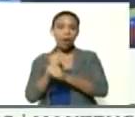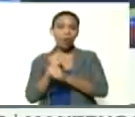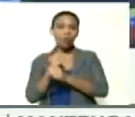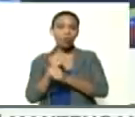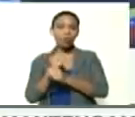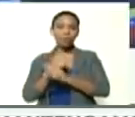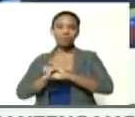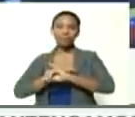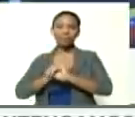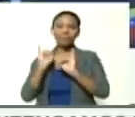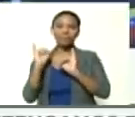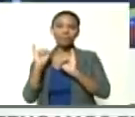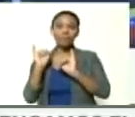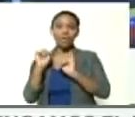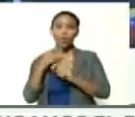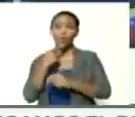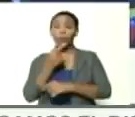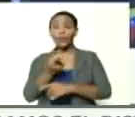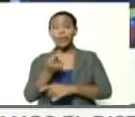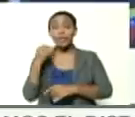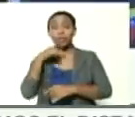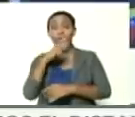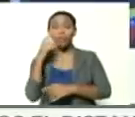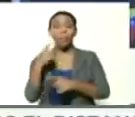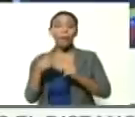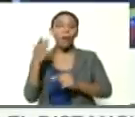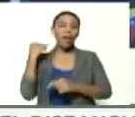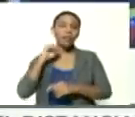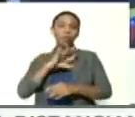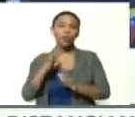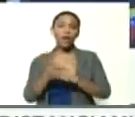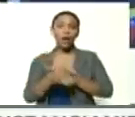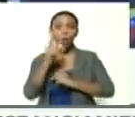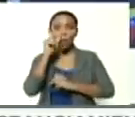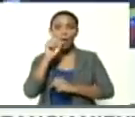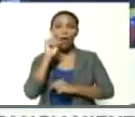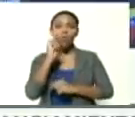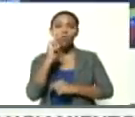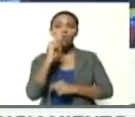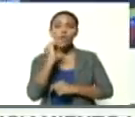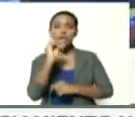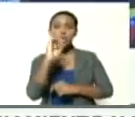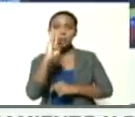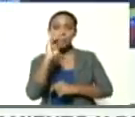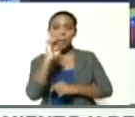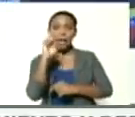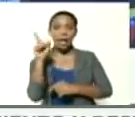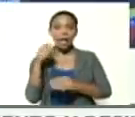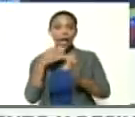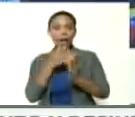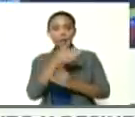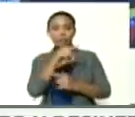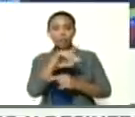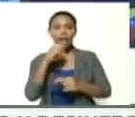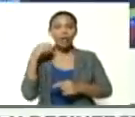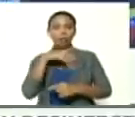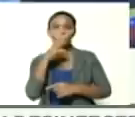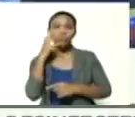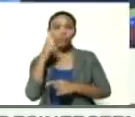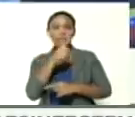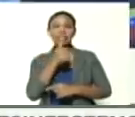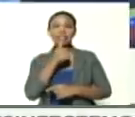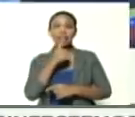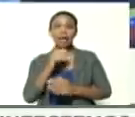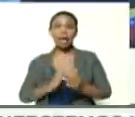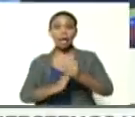liquidó. Bueno, dice uno Iván Duque, en realidad es Álvaro Uribe, a través de Iván Duque, que es quien tiene el mando